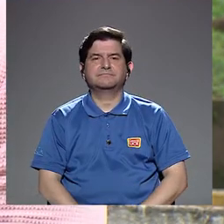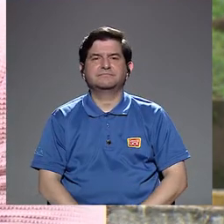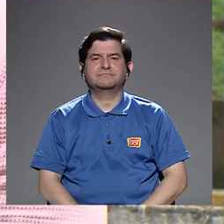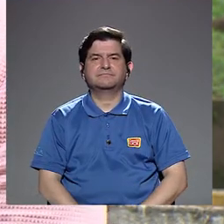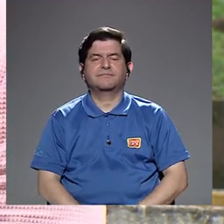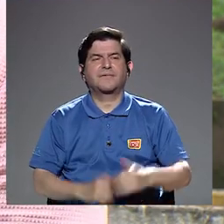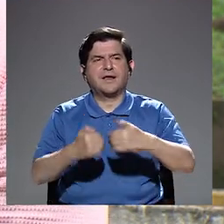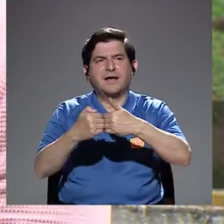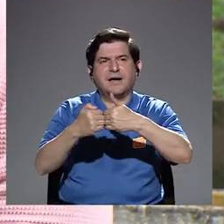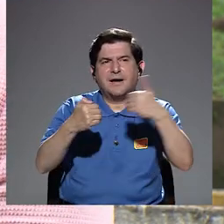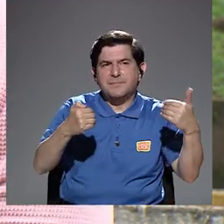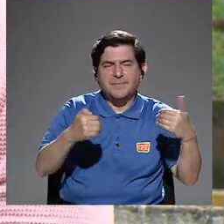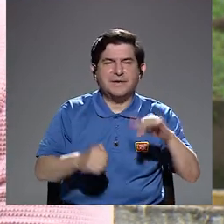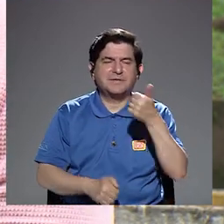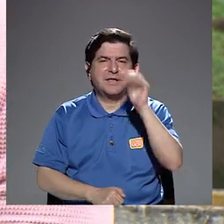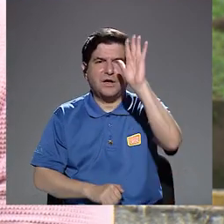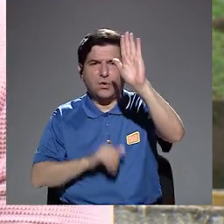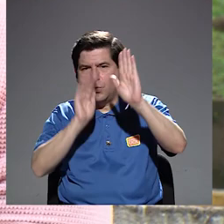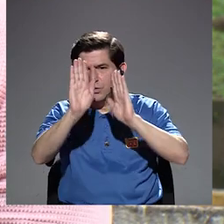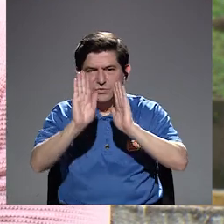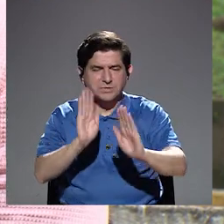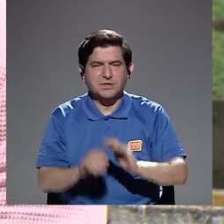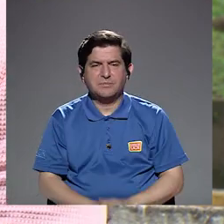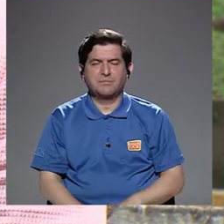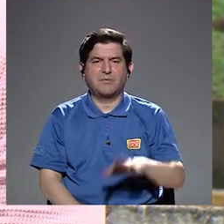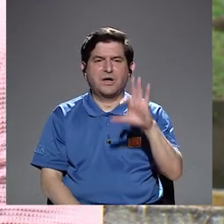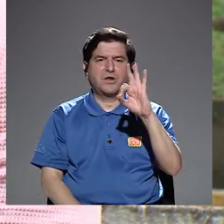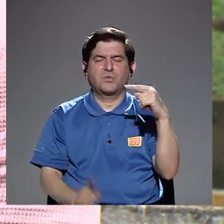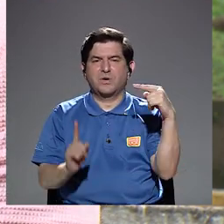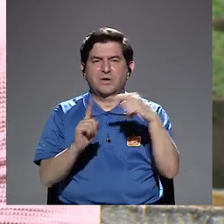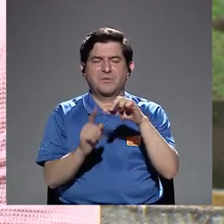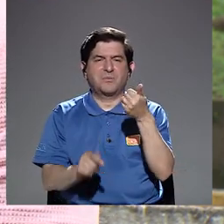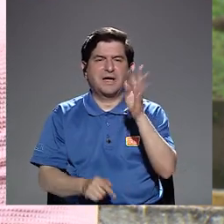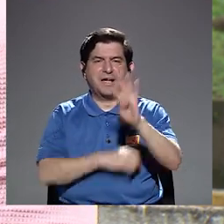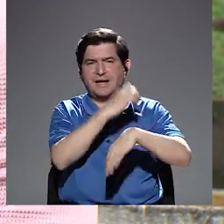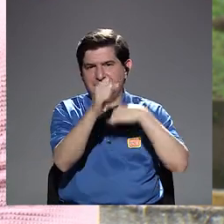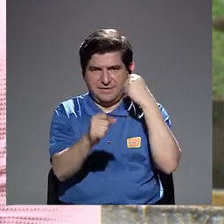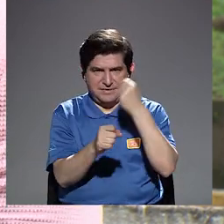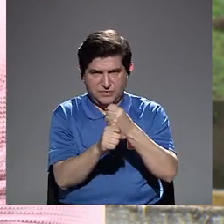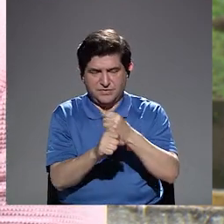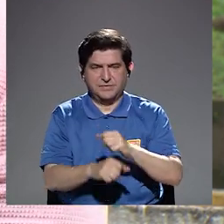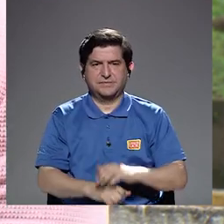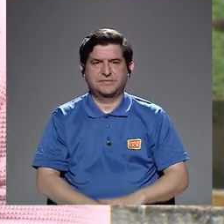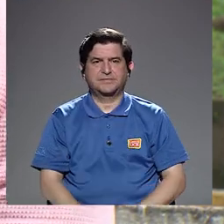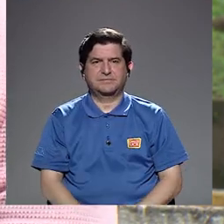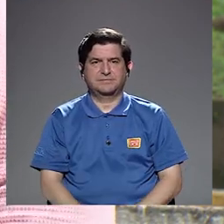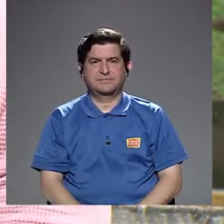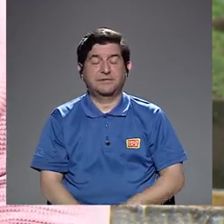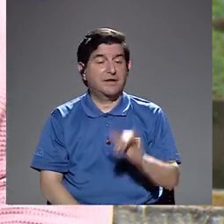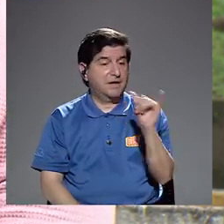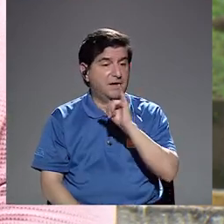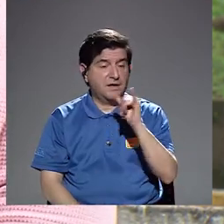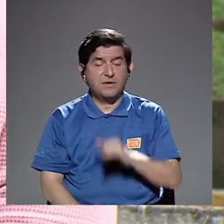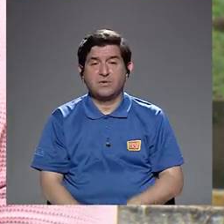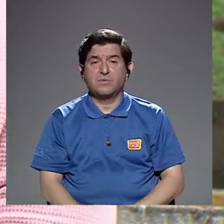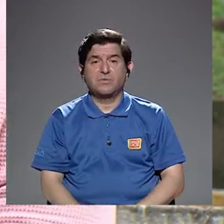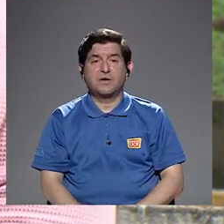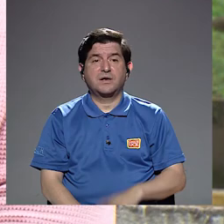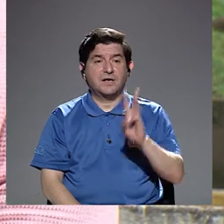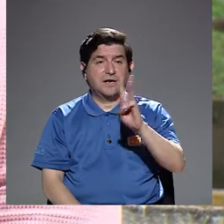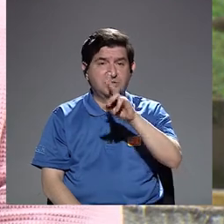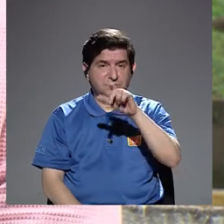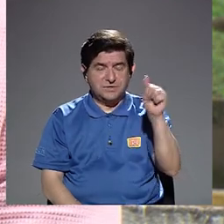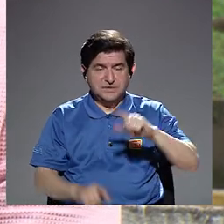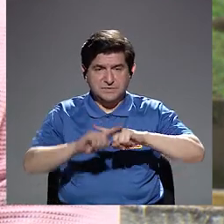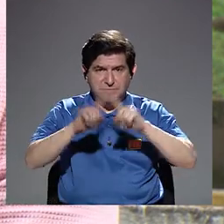Aparte de ese esquema, hay otro esquema de los 9 a los 14 años aproximadamente, en donde igual es un periodo de 6